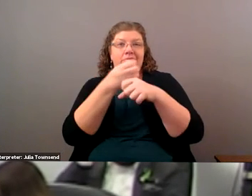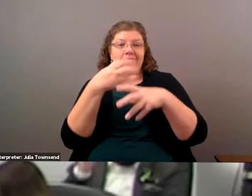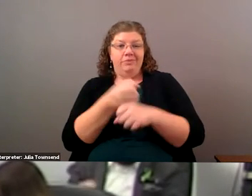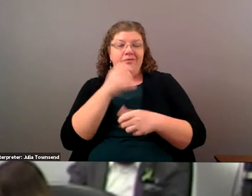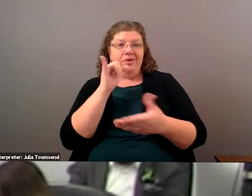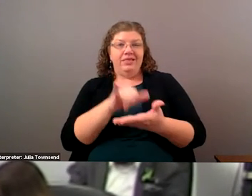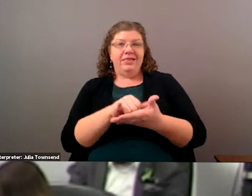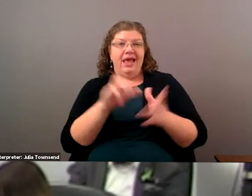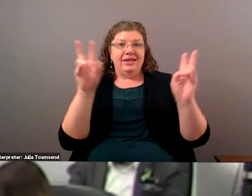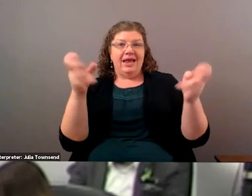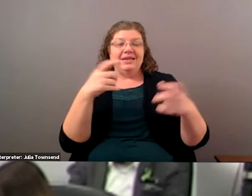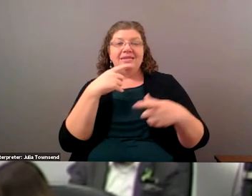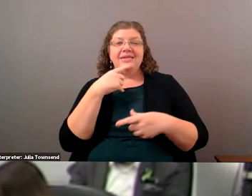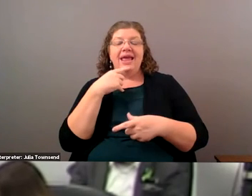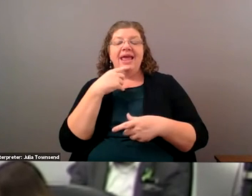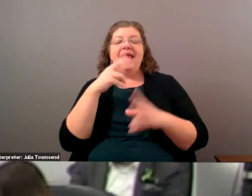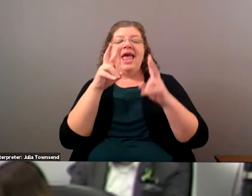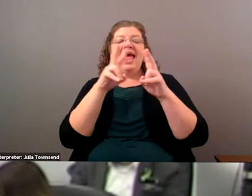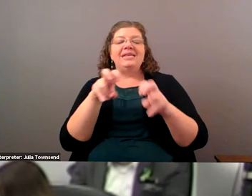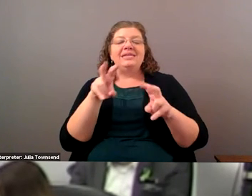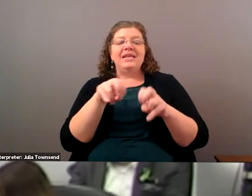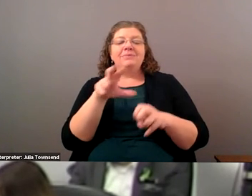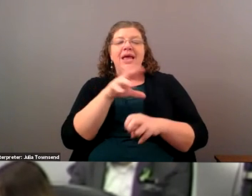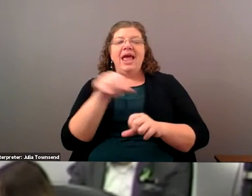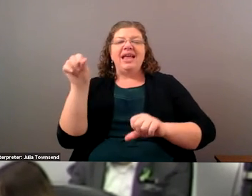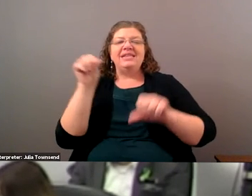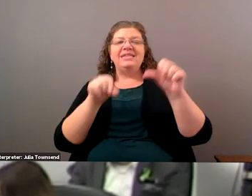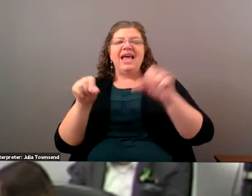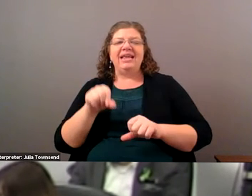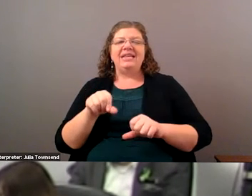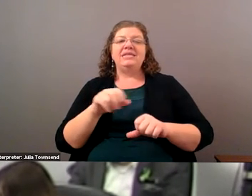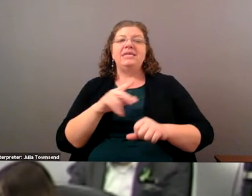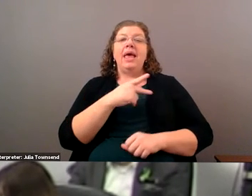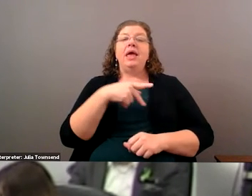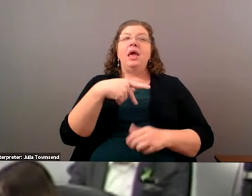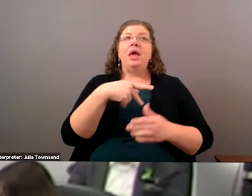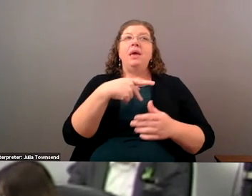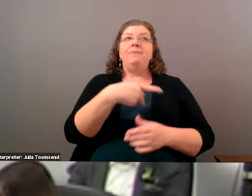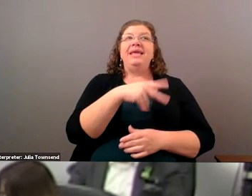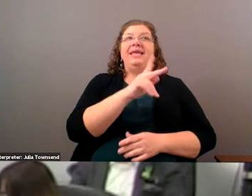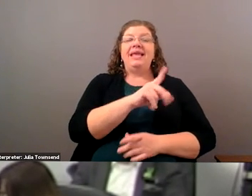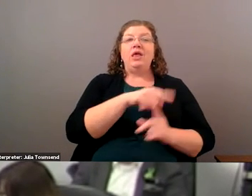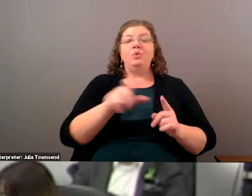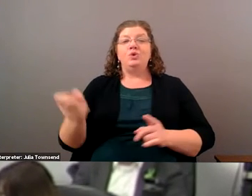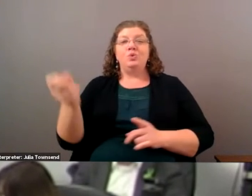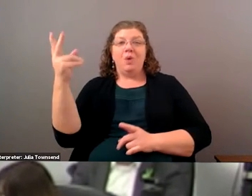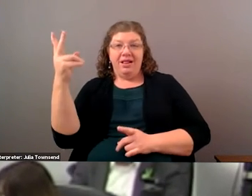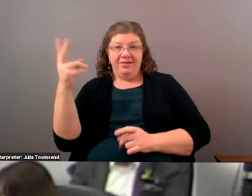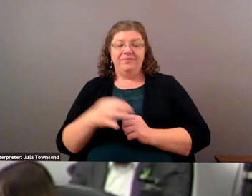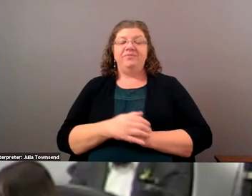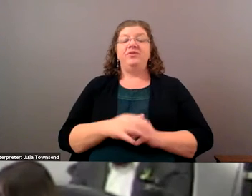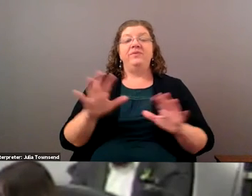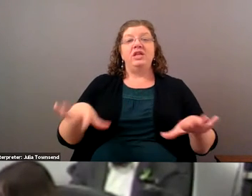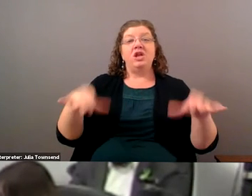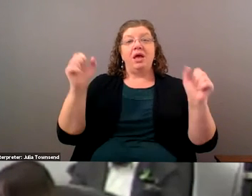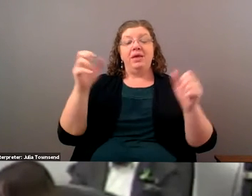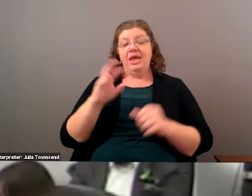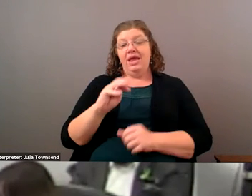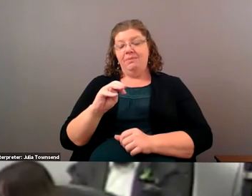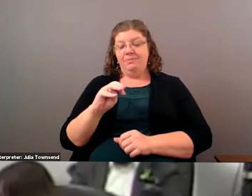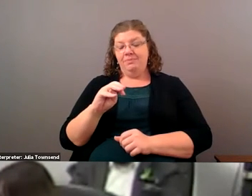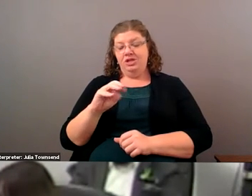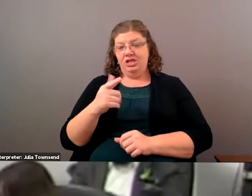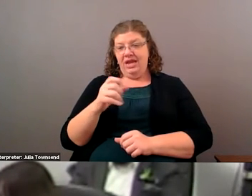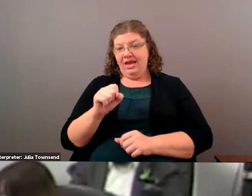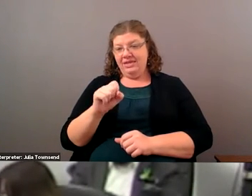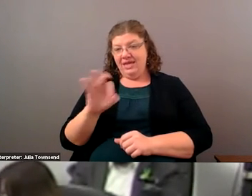y decir evaluaciones en ciencias desde TK hasta 12º grado. Así que donde nos encontramos en la adopción de los estándares NGSS